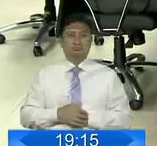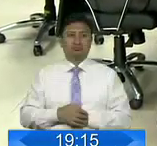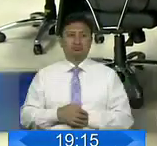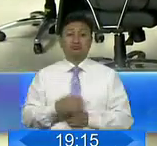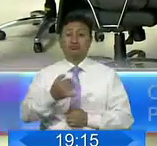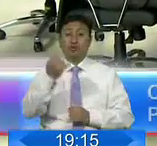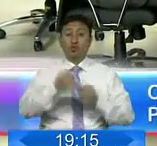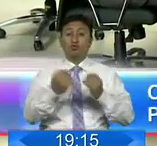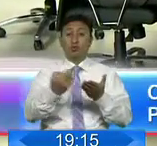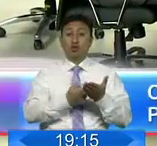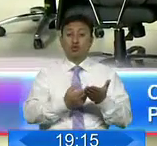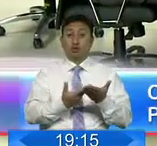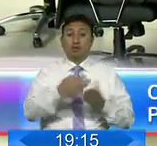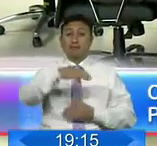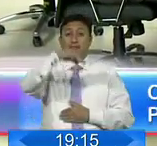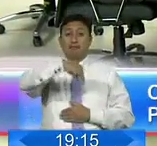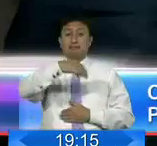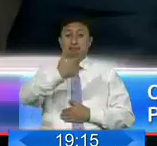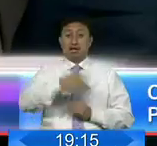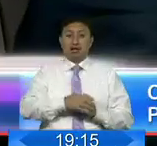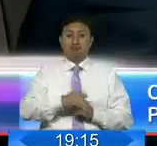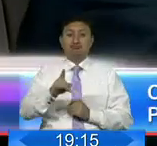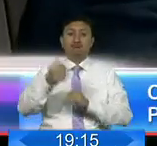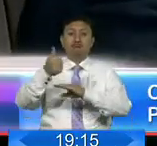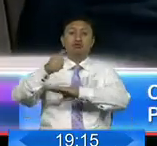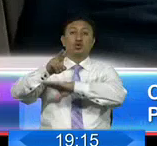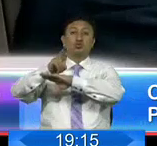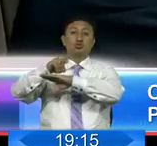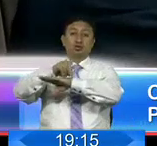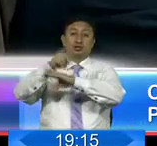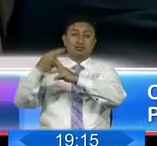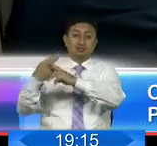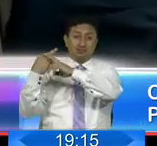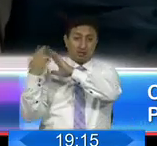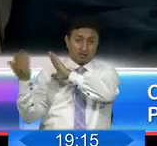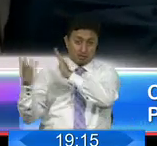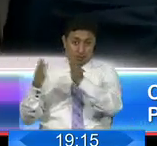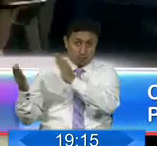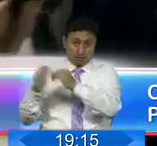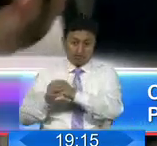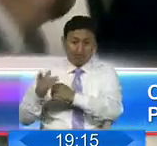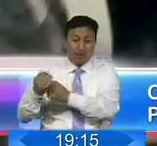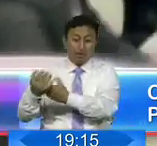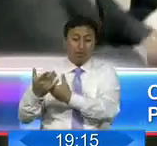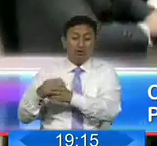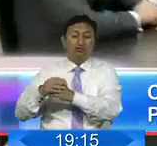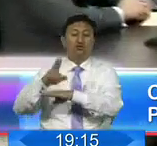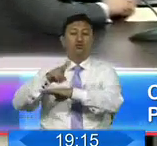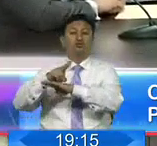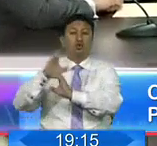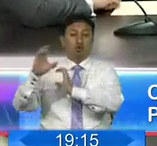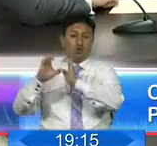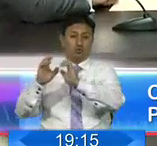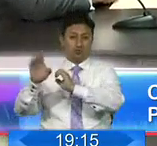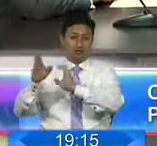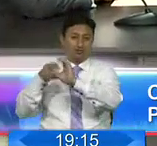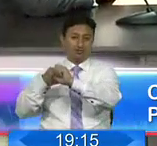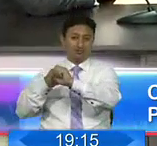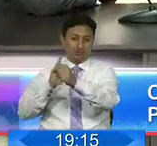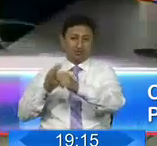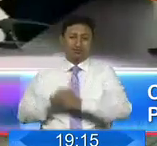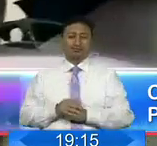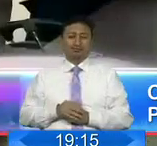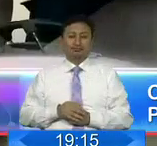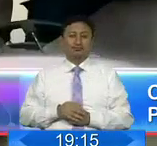plenos en donde este martes se trató la renuncia del superintendente encargado de la Información y Comunicación Supercom, Edison